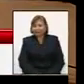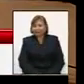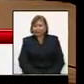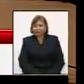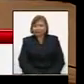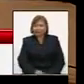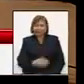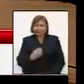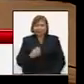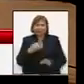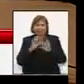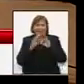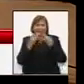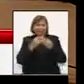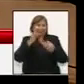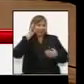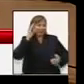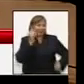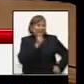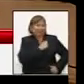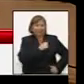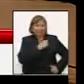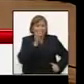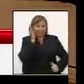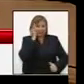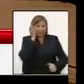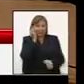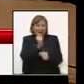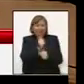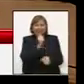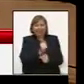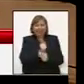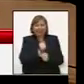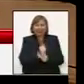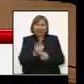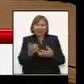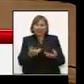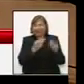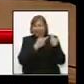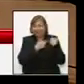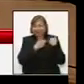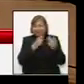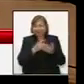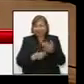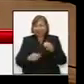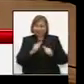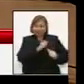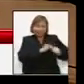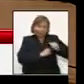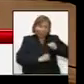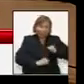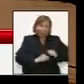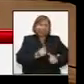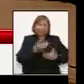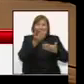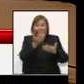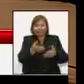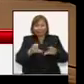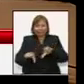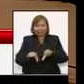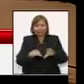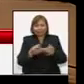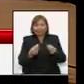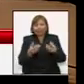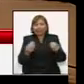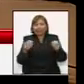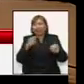familia policial y sé de la labor encomiable que realizan y el sacrificio que tienen que hacer muchas